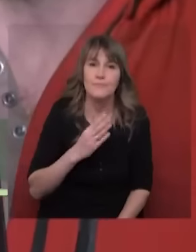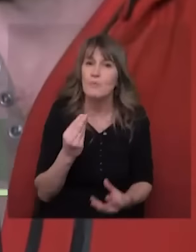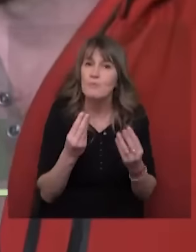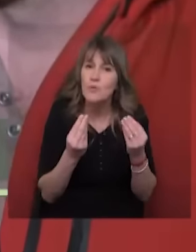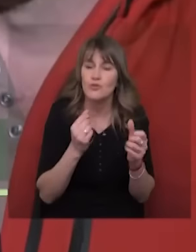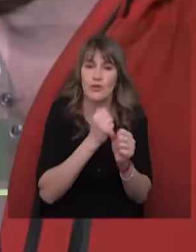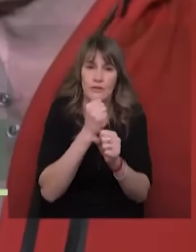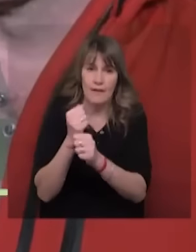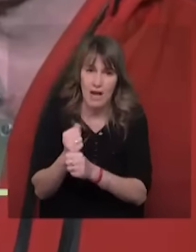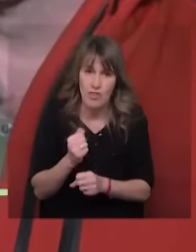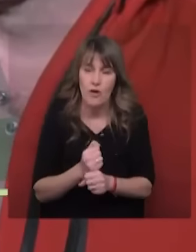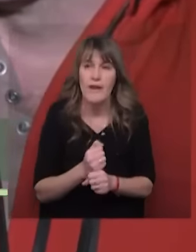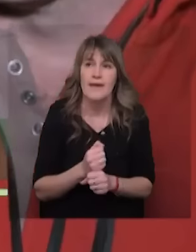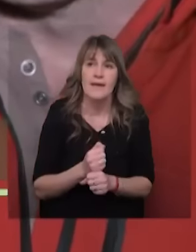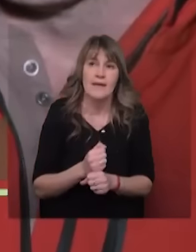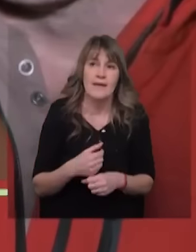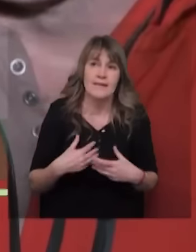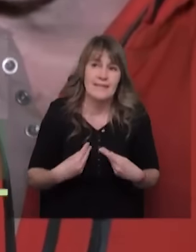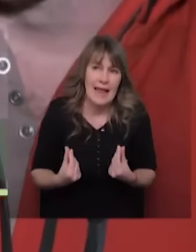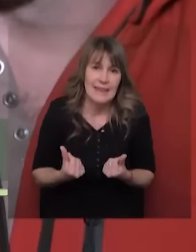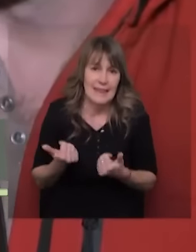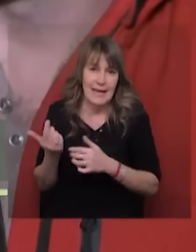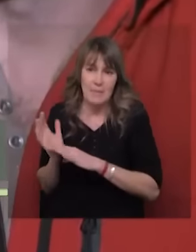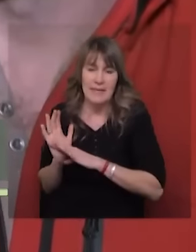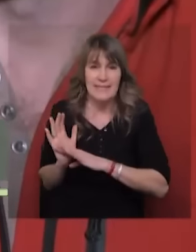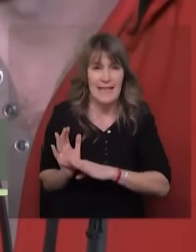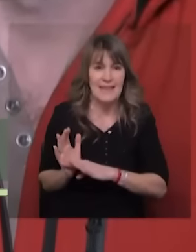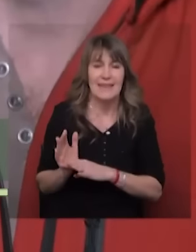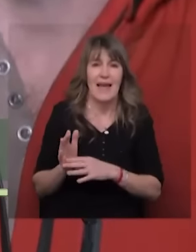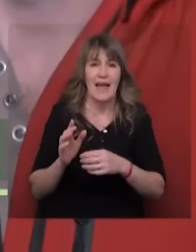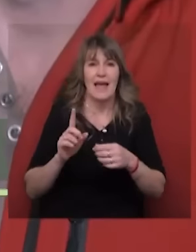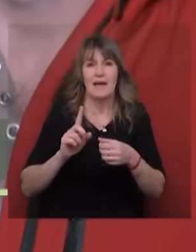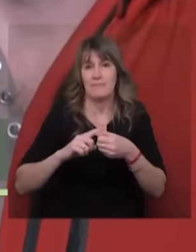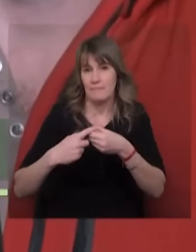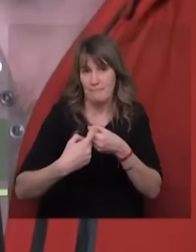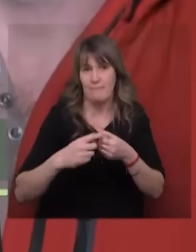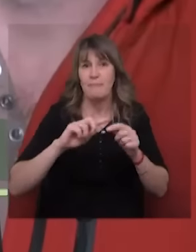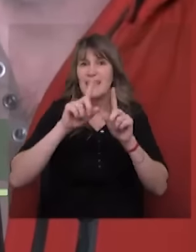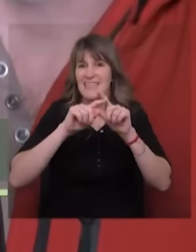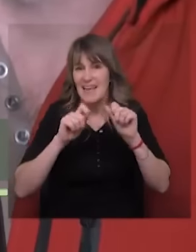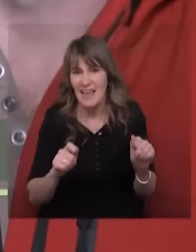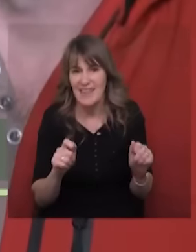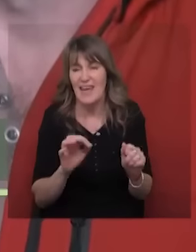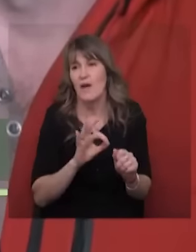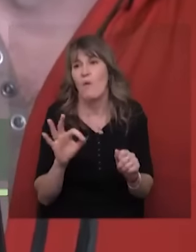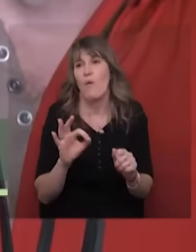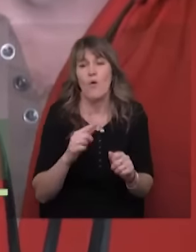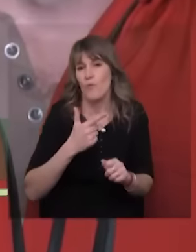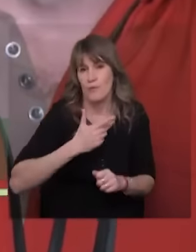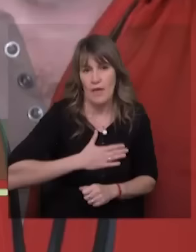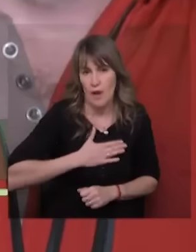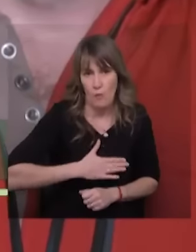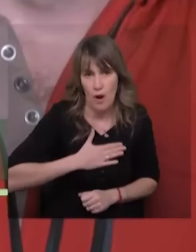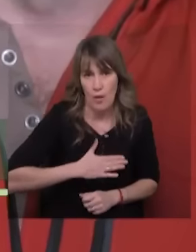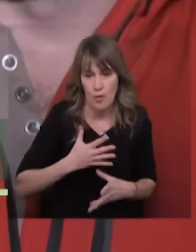trabajadores quieran sentirse representados por parte del pit net o por ahí por ahí no comparten un poco el accionar dentro de la